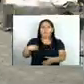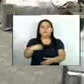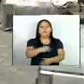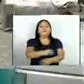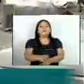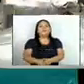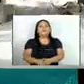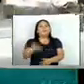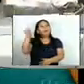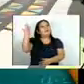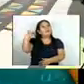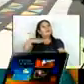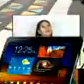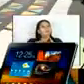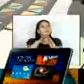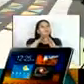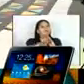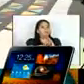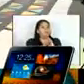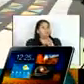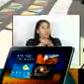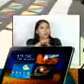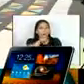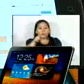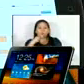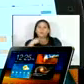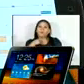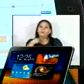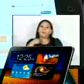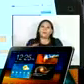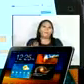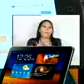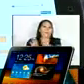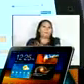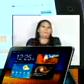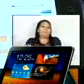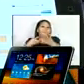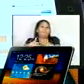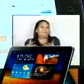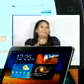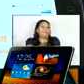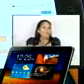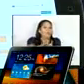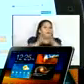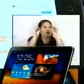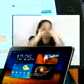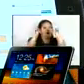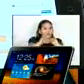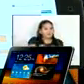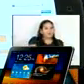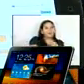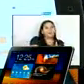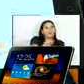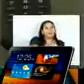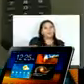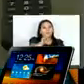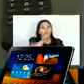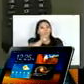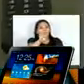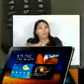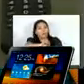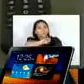Durante el confinamiento los negocios tuvieron muchas dificultades para invertir en tecnología. Solo el 14%